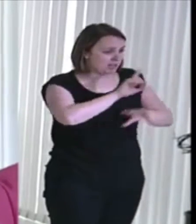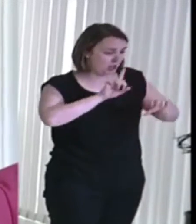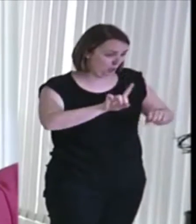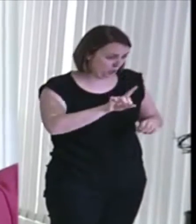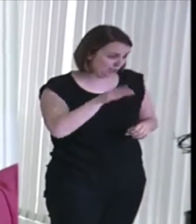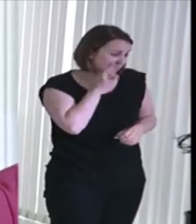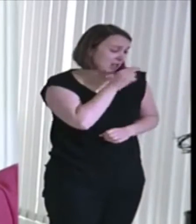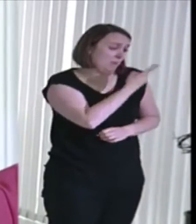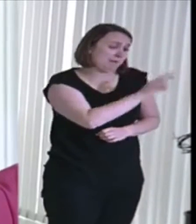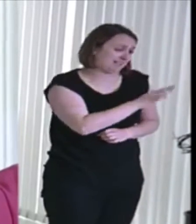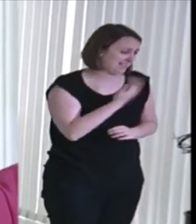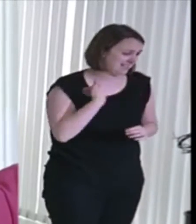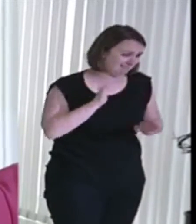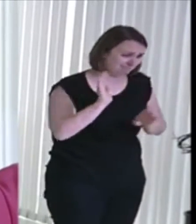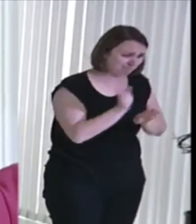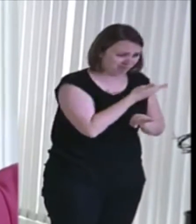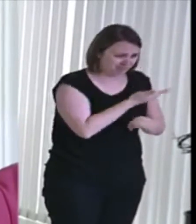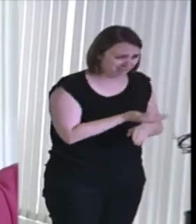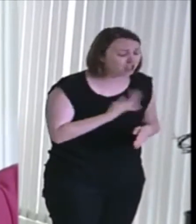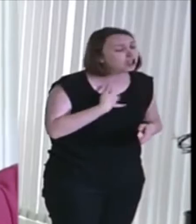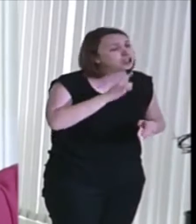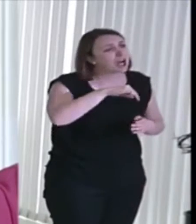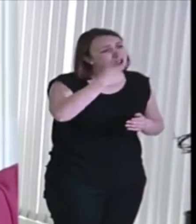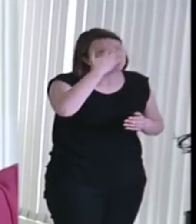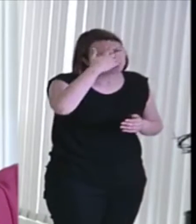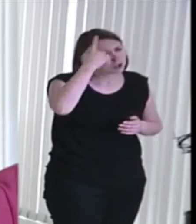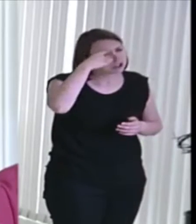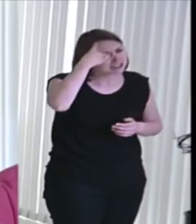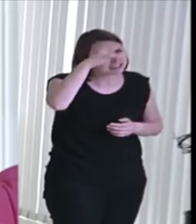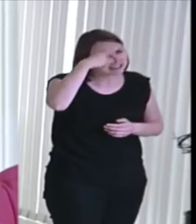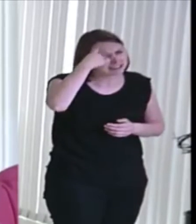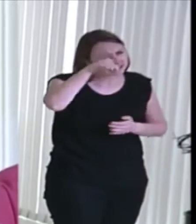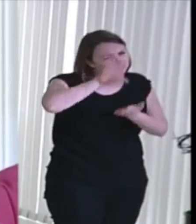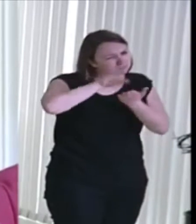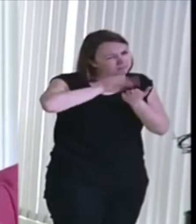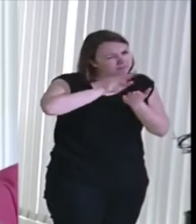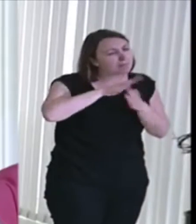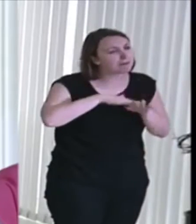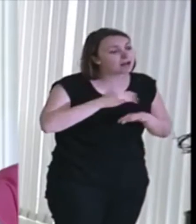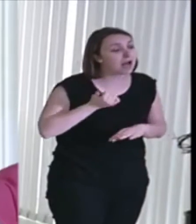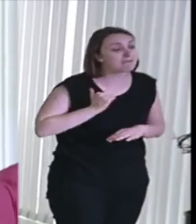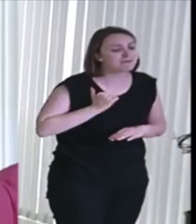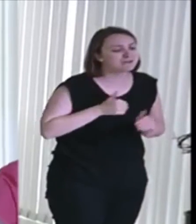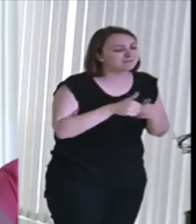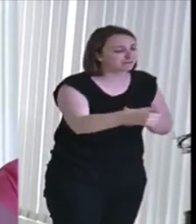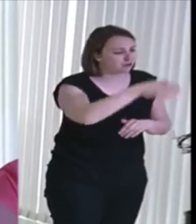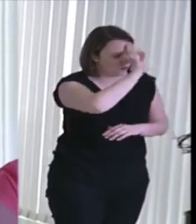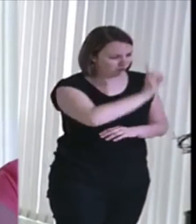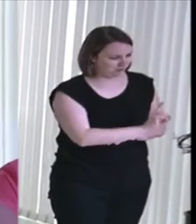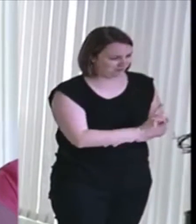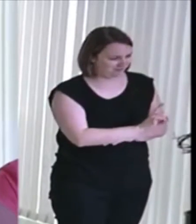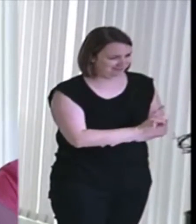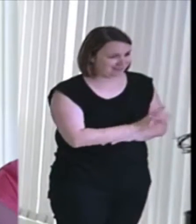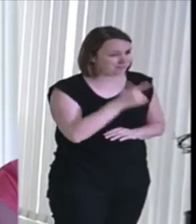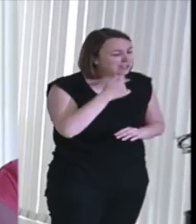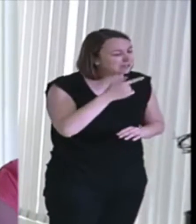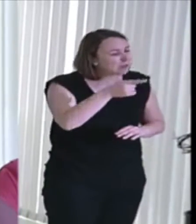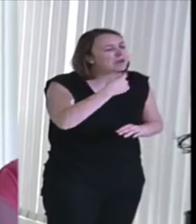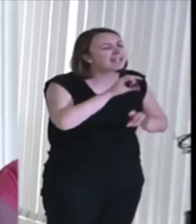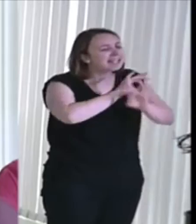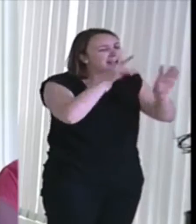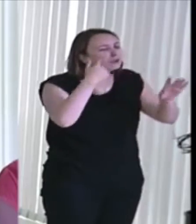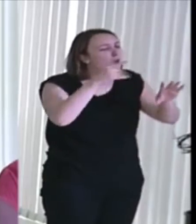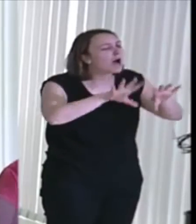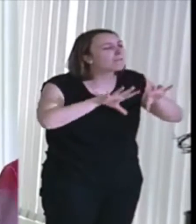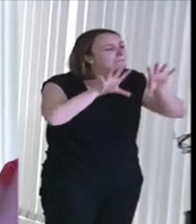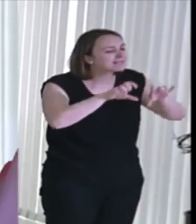XX, y ya no es cuestión de acumular conocimiento, que a lo mejor tú nunca vas a aprovechar, sino tener claro qué quieres aprender, y poder tú